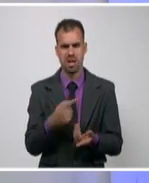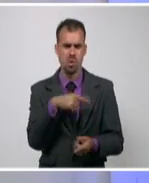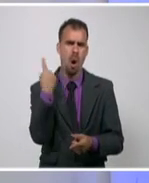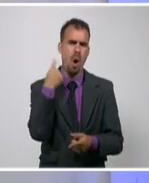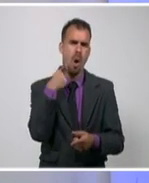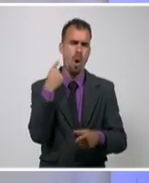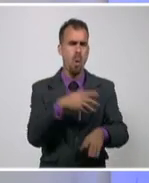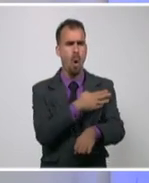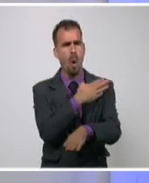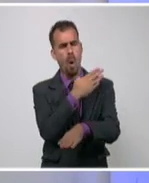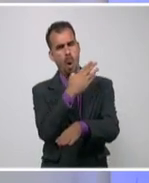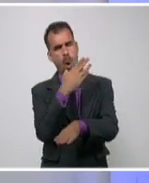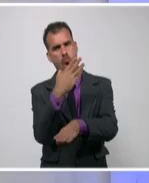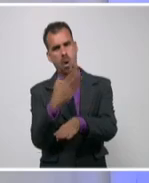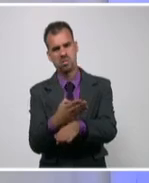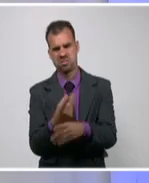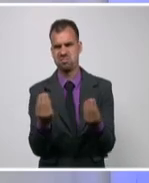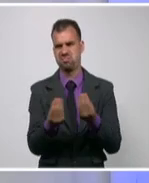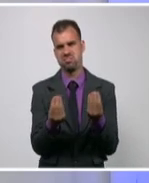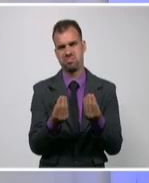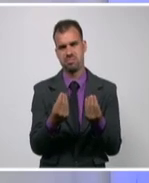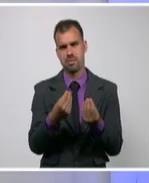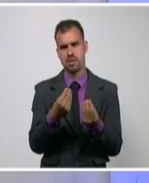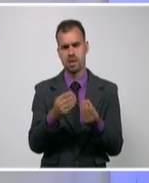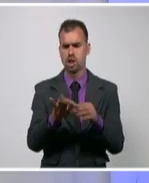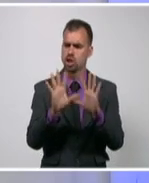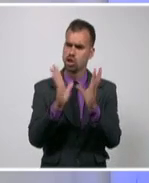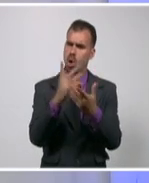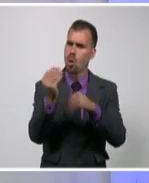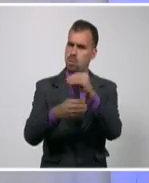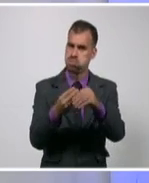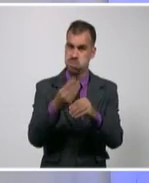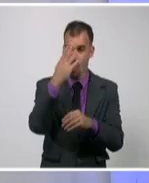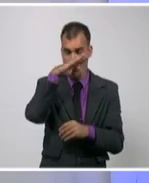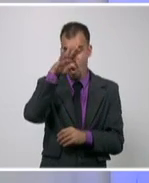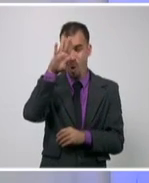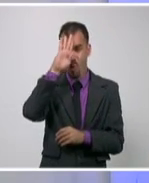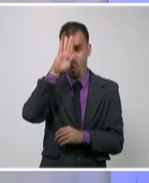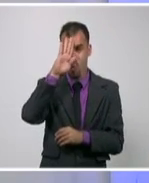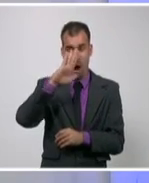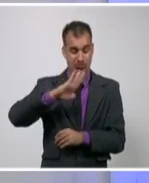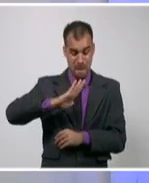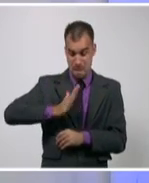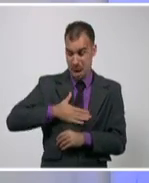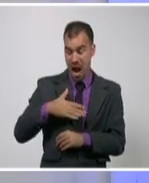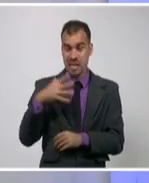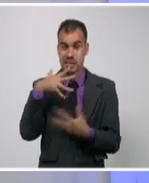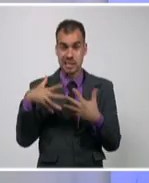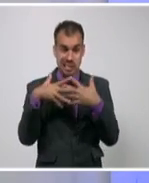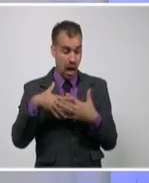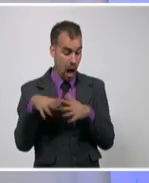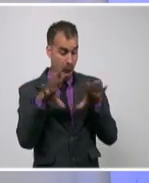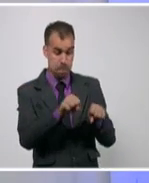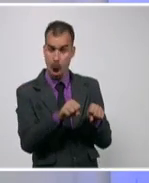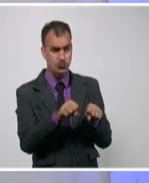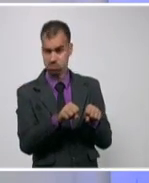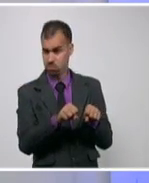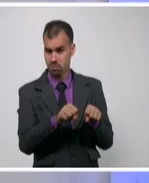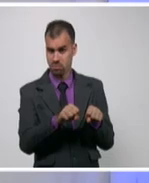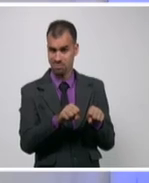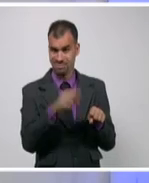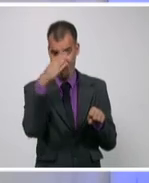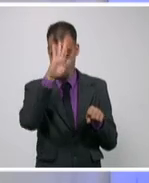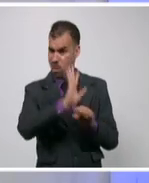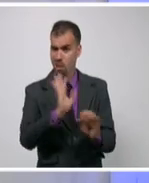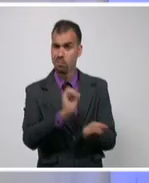porque hace mucho que las circunstancias cambiaron y Cuba no es una neocolonia yanqui. La permanencia de la ilegal base naval de